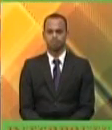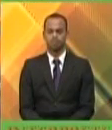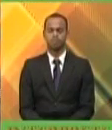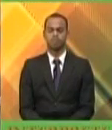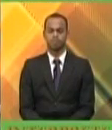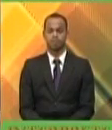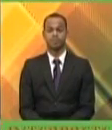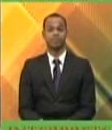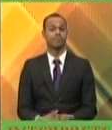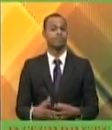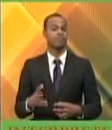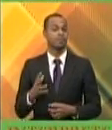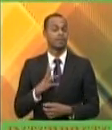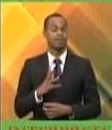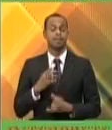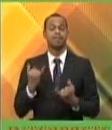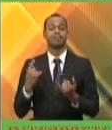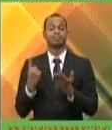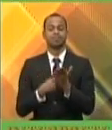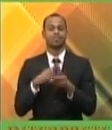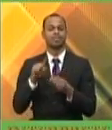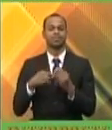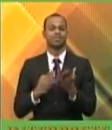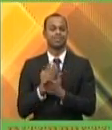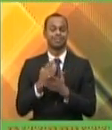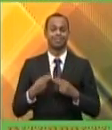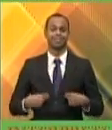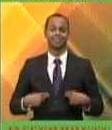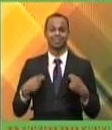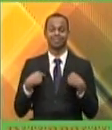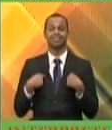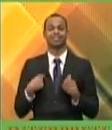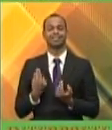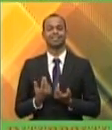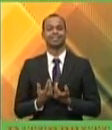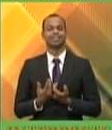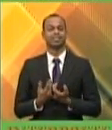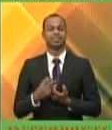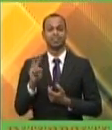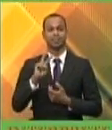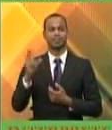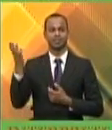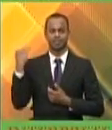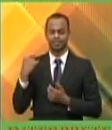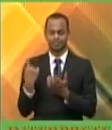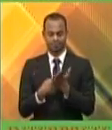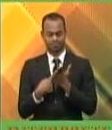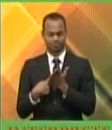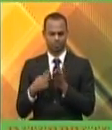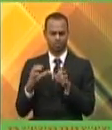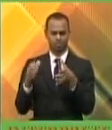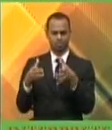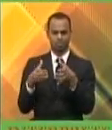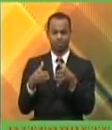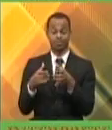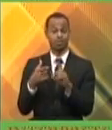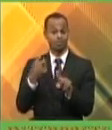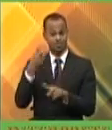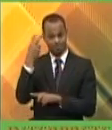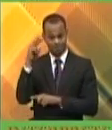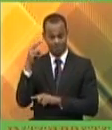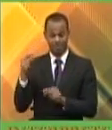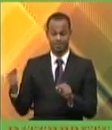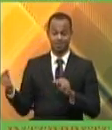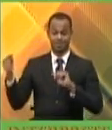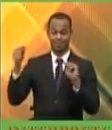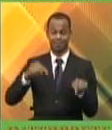bien hablemos de derechos humanos estuvimos hablando el viernes pasado con una delegación de méxico que